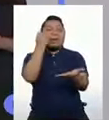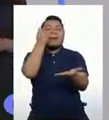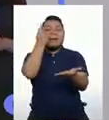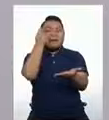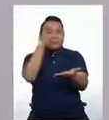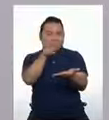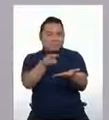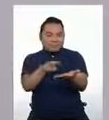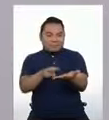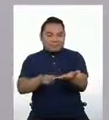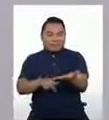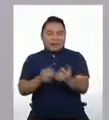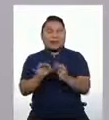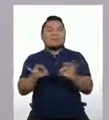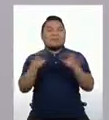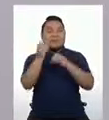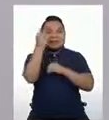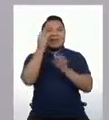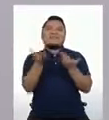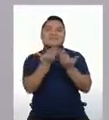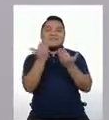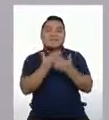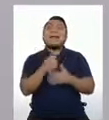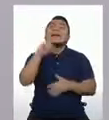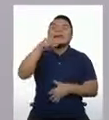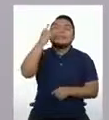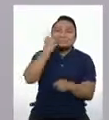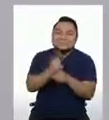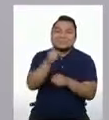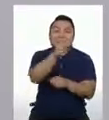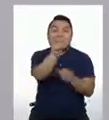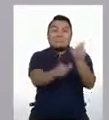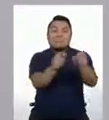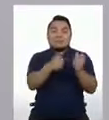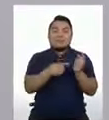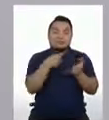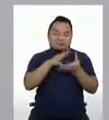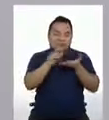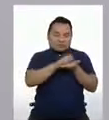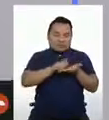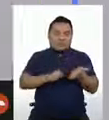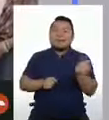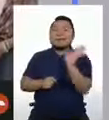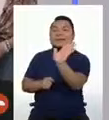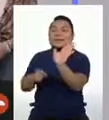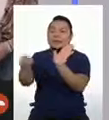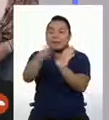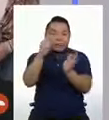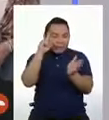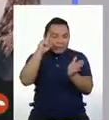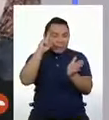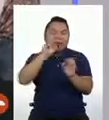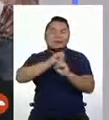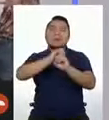comprenda fácilmente. Así es. Nuestros lectores tienen que entender todo lo que pasa en nuestra historia con